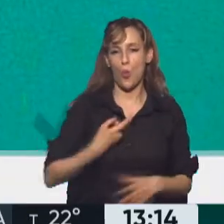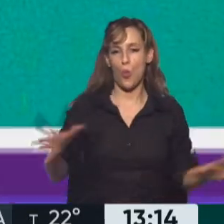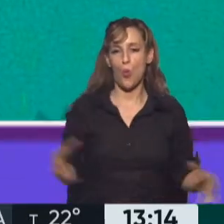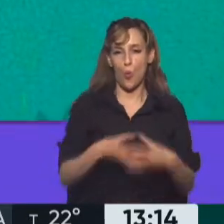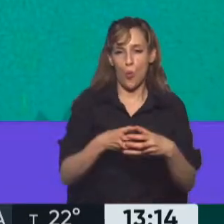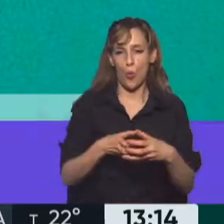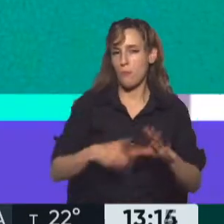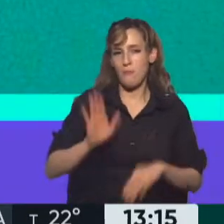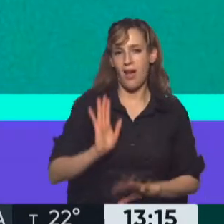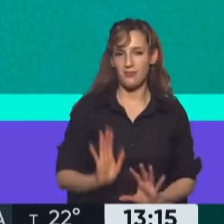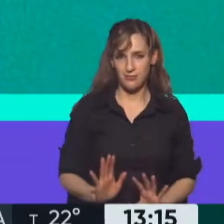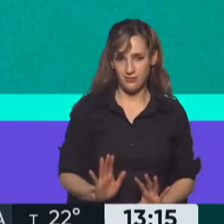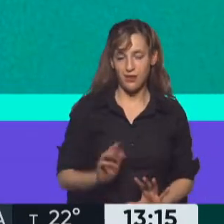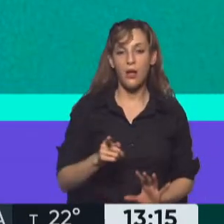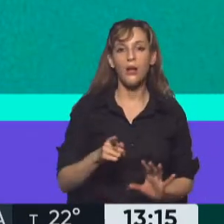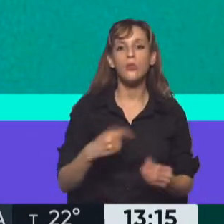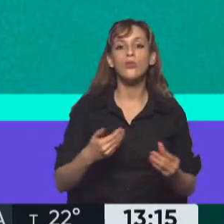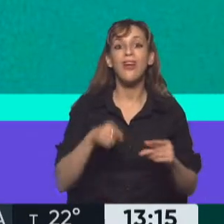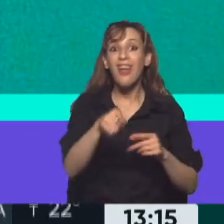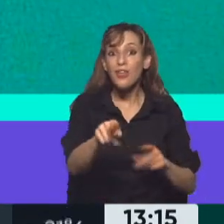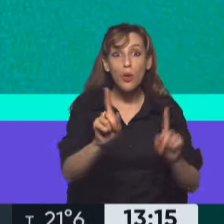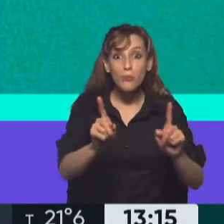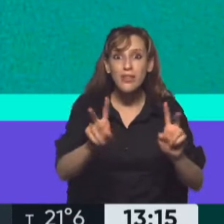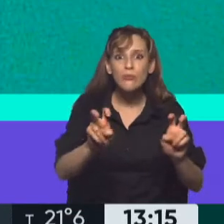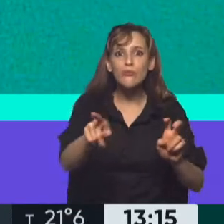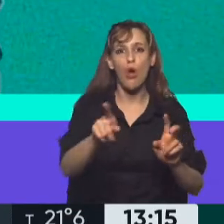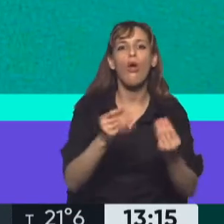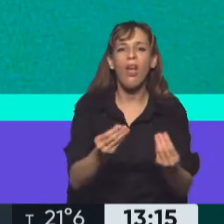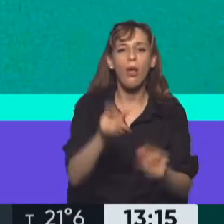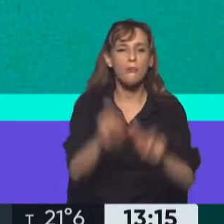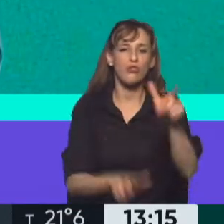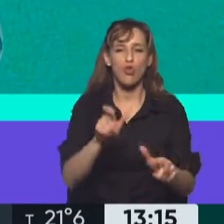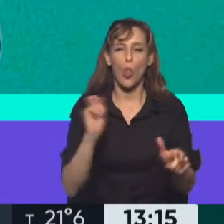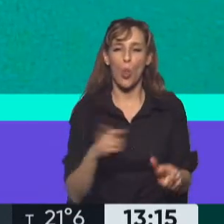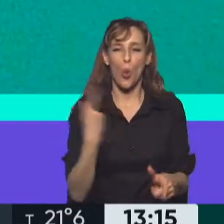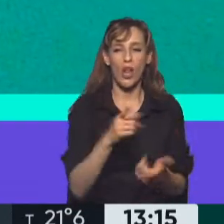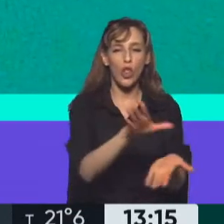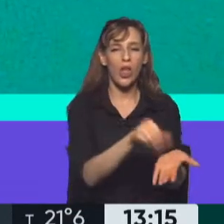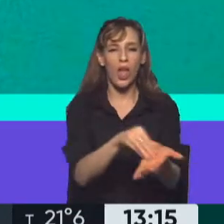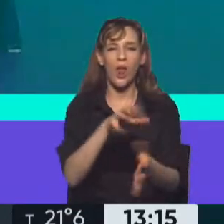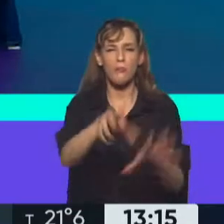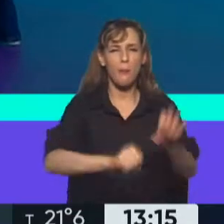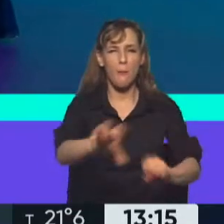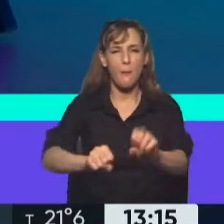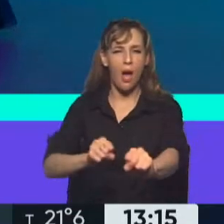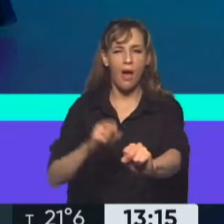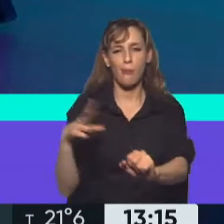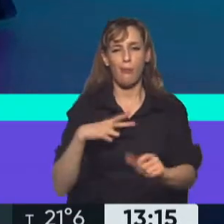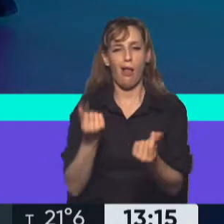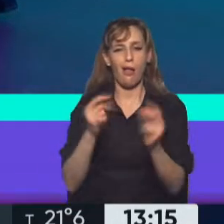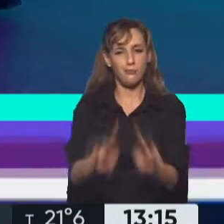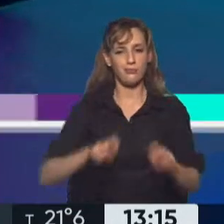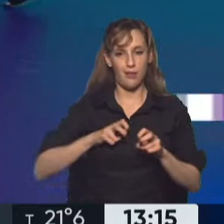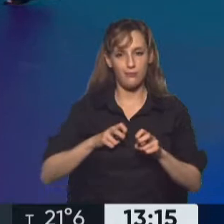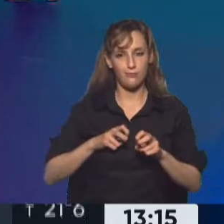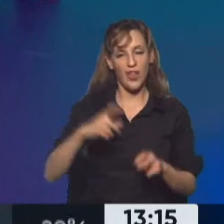pudo frenarse. La concentración de la riqueza es esto, es que unos pocos sean dueños de gran parte de la riqueza. El 10% más rico es